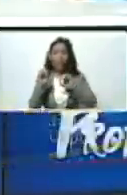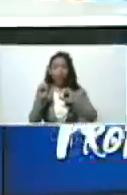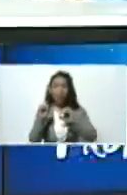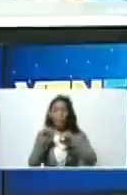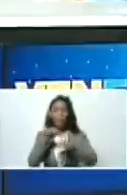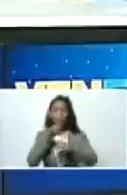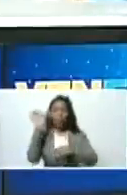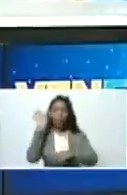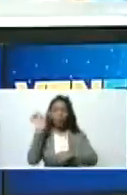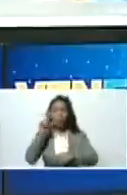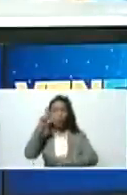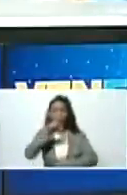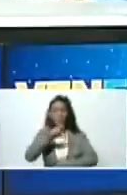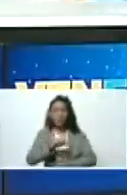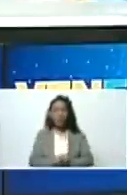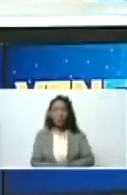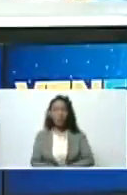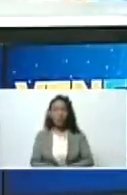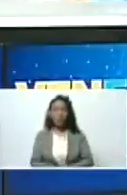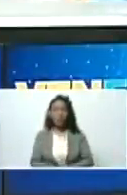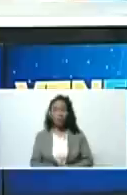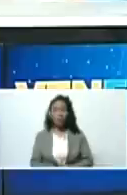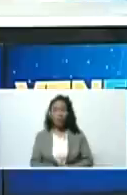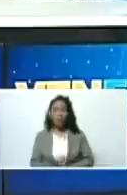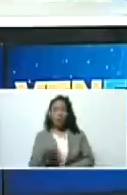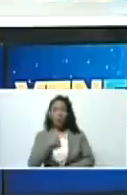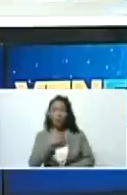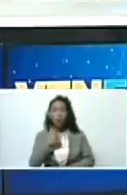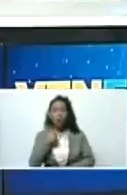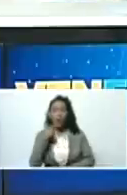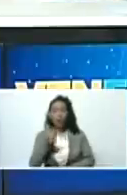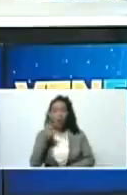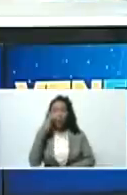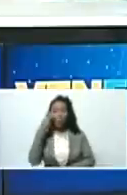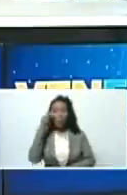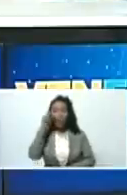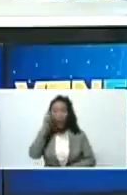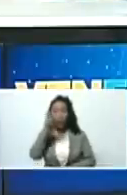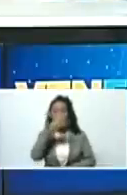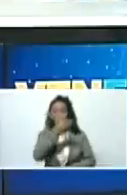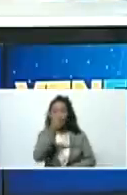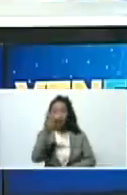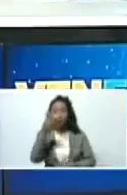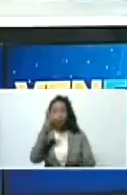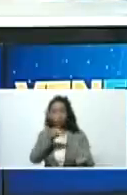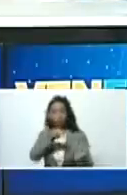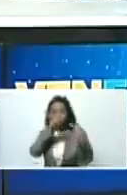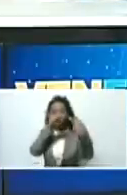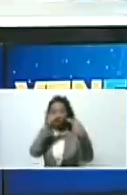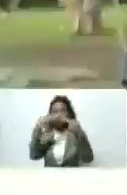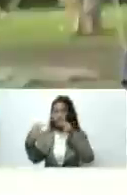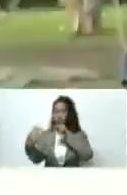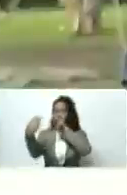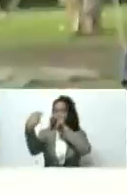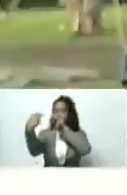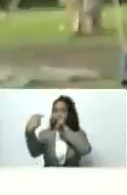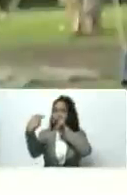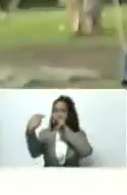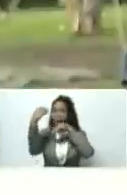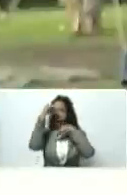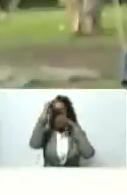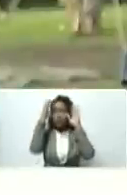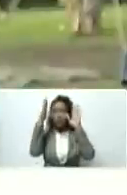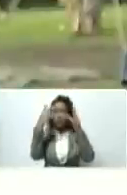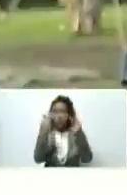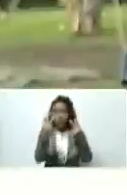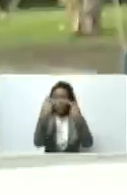las necesidades Dios mediante Dios mediante yo quiero decirle esto mirándole a los ojos a ustedes que me ven y que me escuchan bien